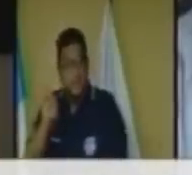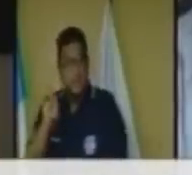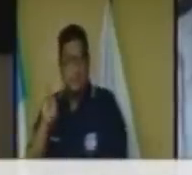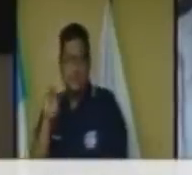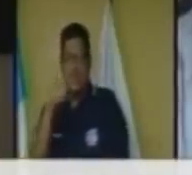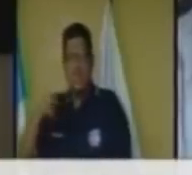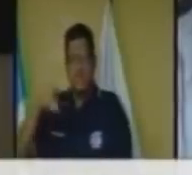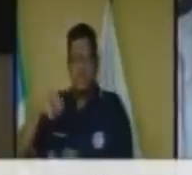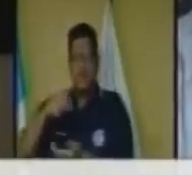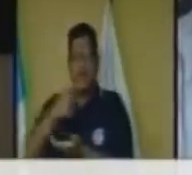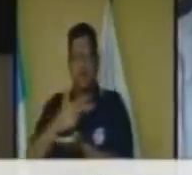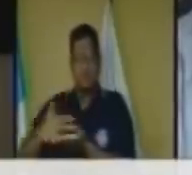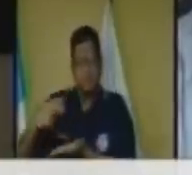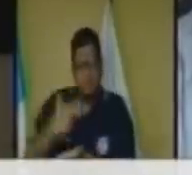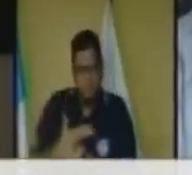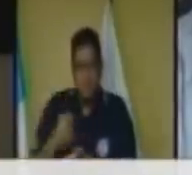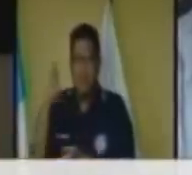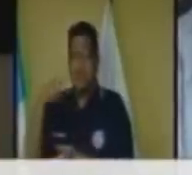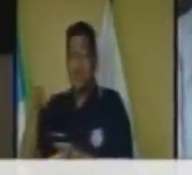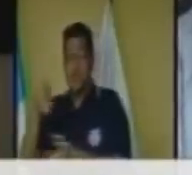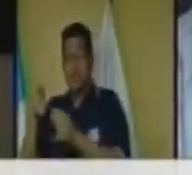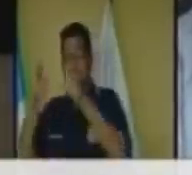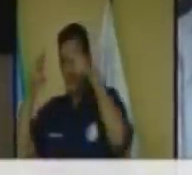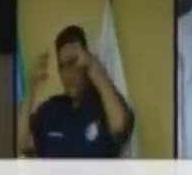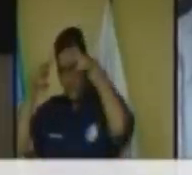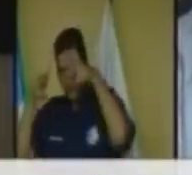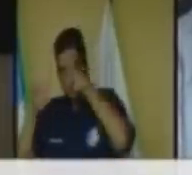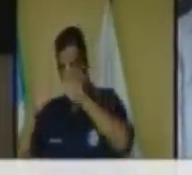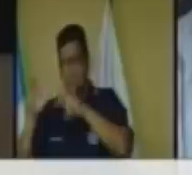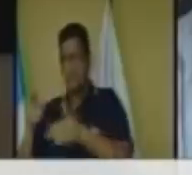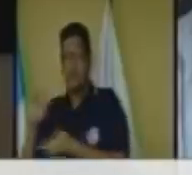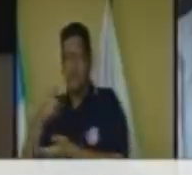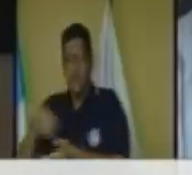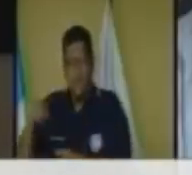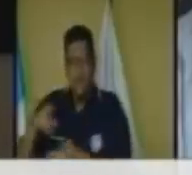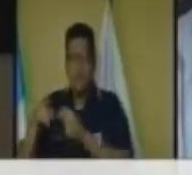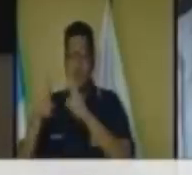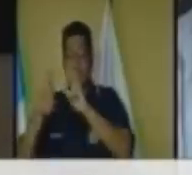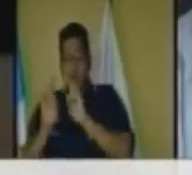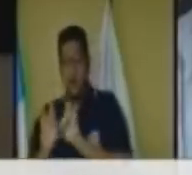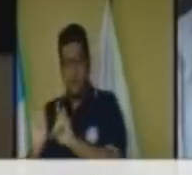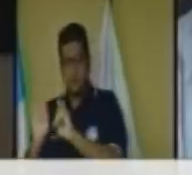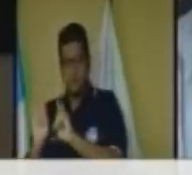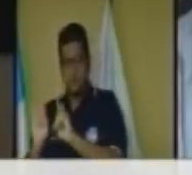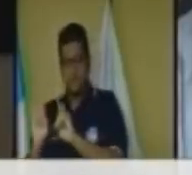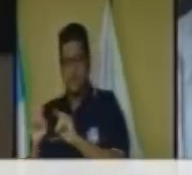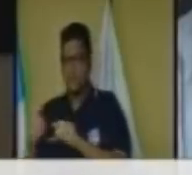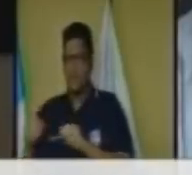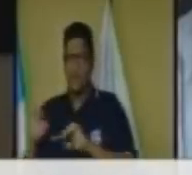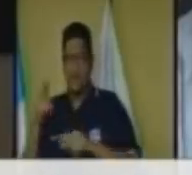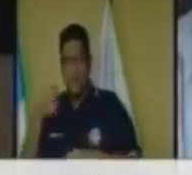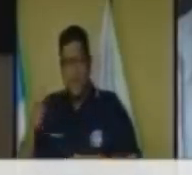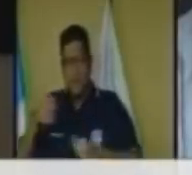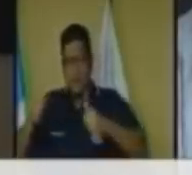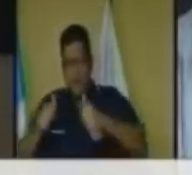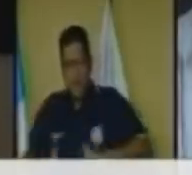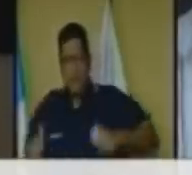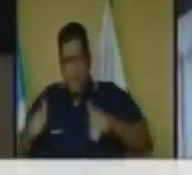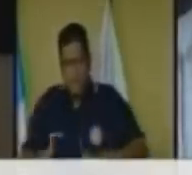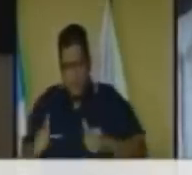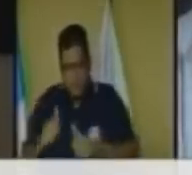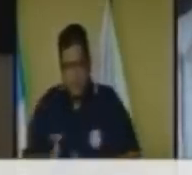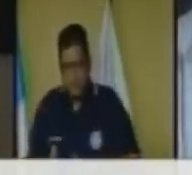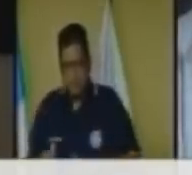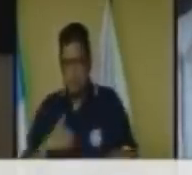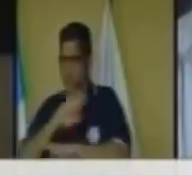para que nos colaboren, ayuden y ayuden a toda la población, suspendiendo esas actividades. Y yo les puedo dar